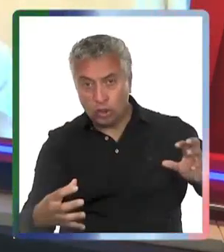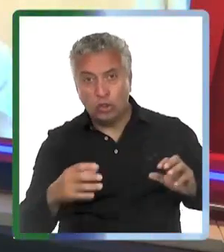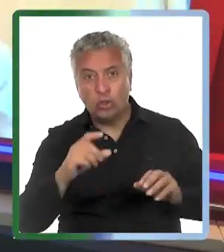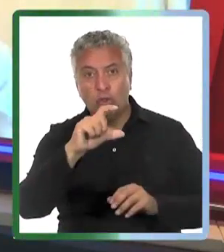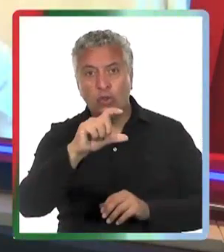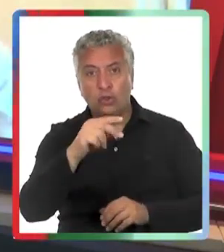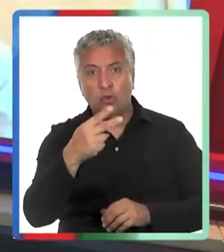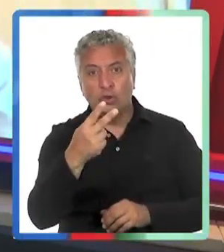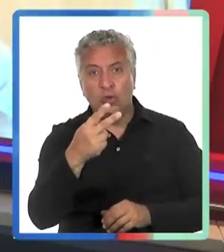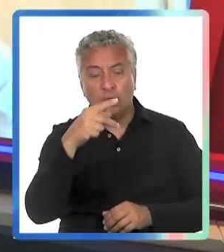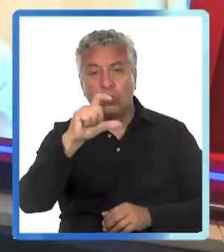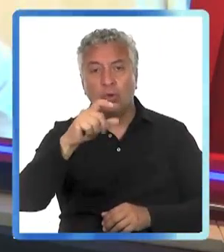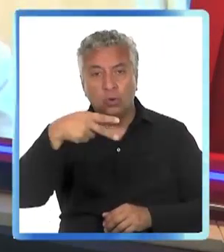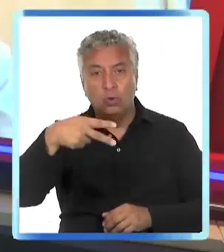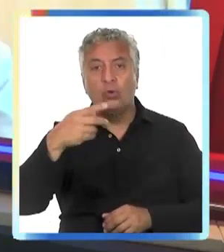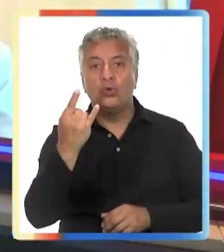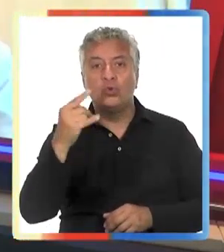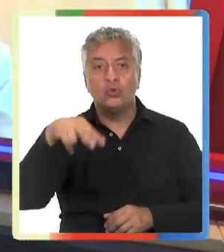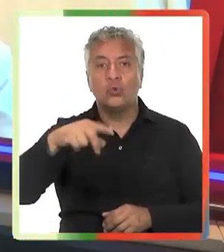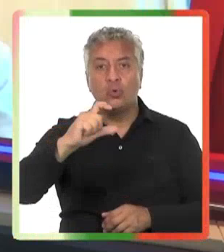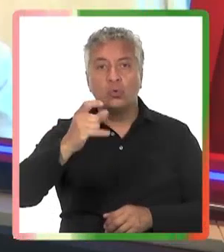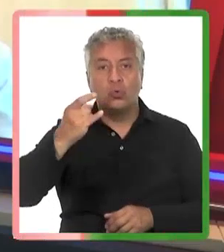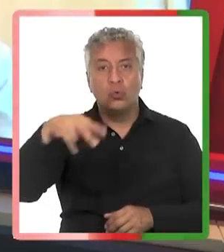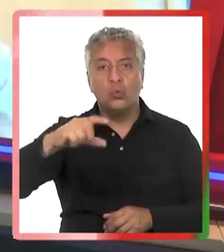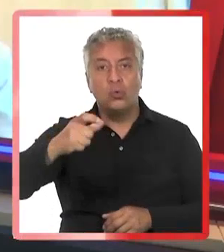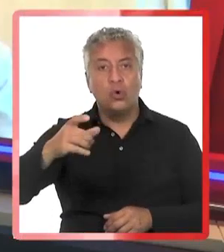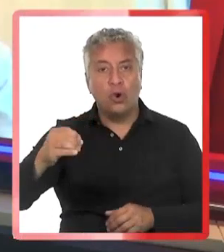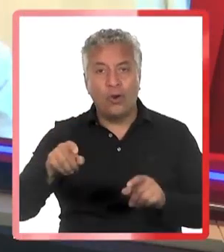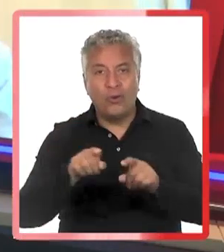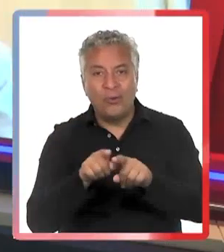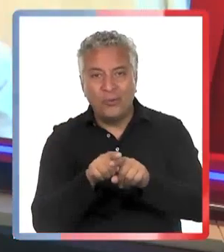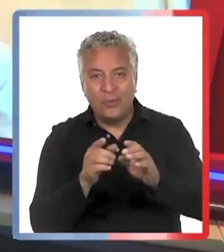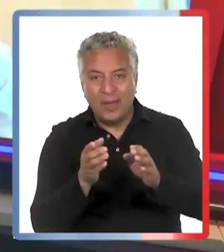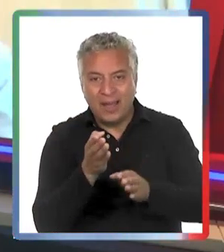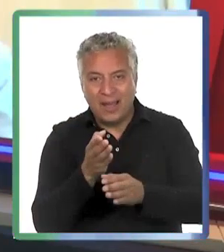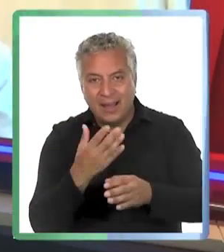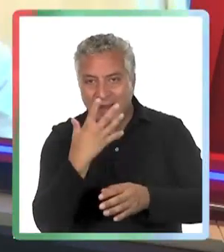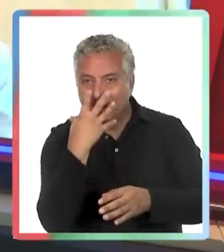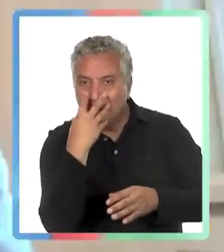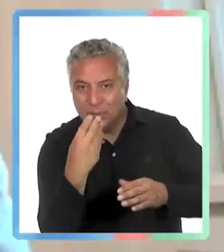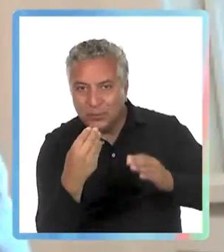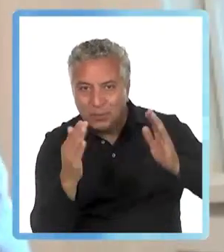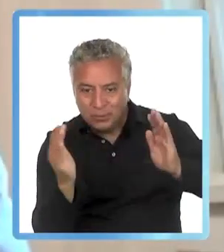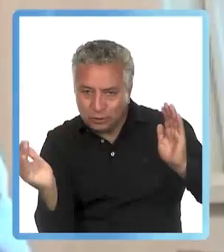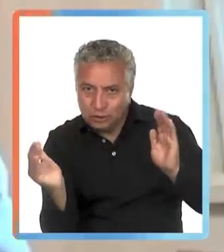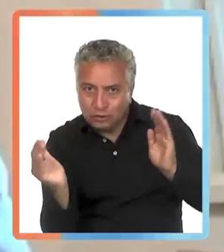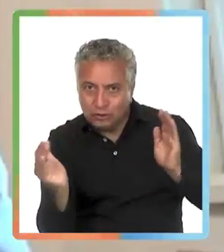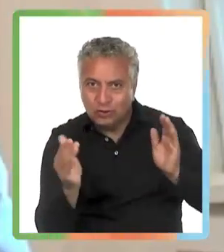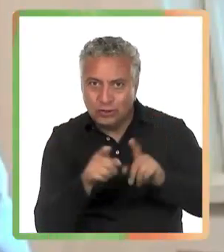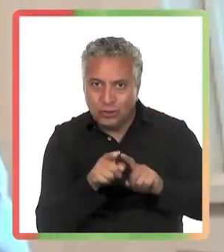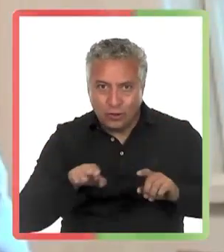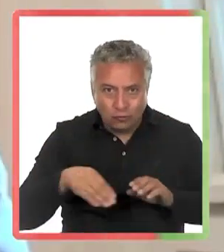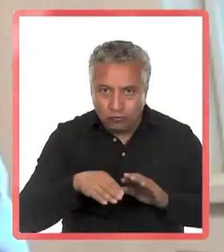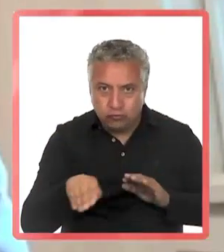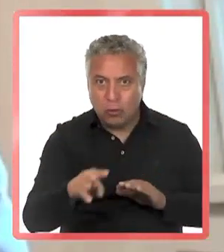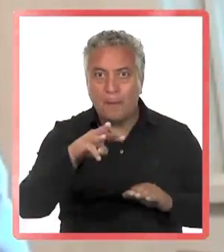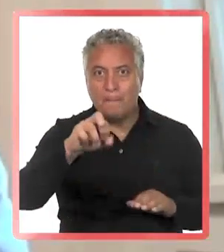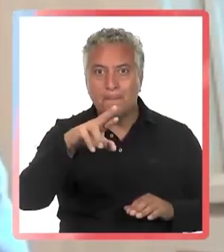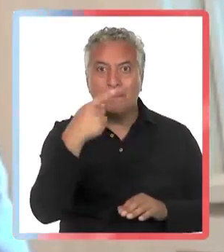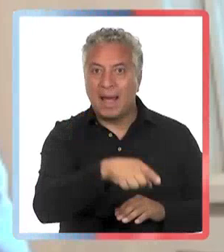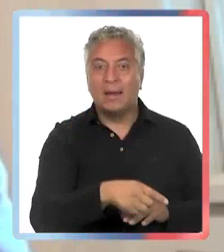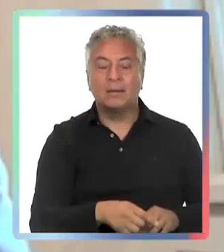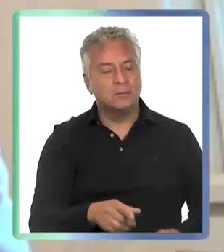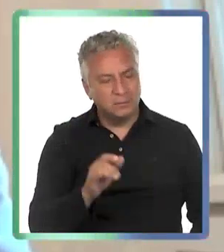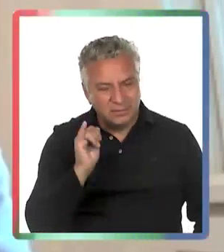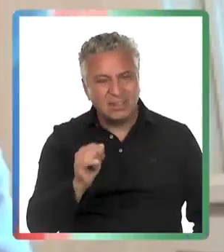visto afectados por gripe aviar, ¿cierto?, en el último tiempo. ¿Qué cuidados debieran tener ellos también, por ejemplo? Bueno, mire, es lo mismo, aquí tampoco, como le digo, hay